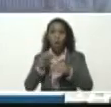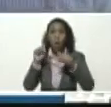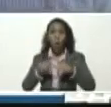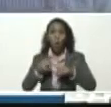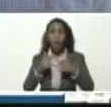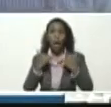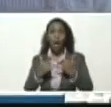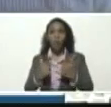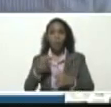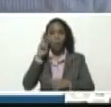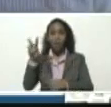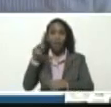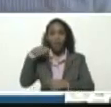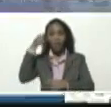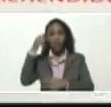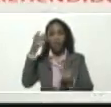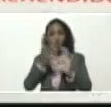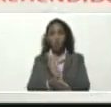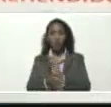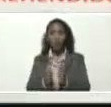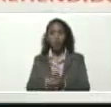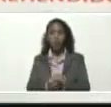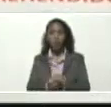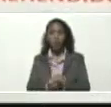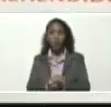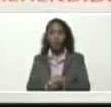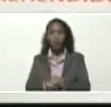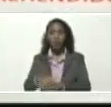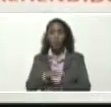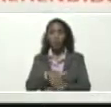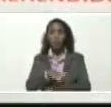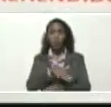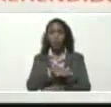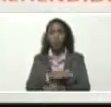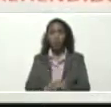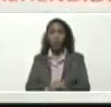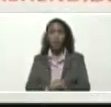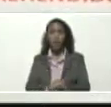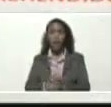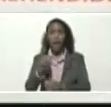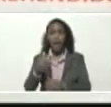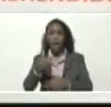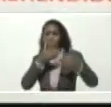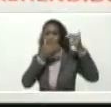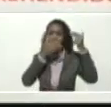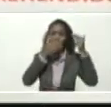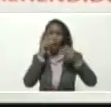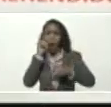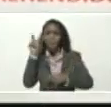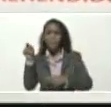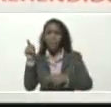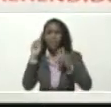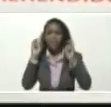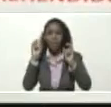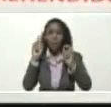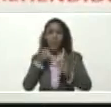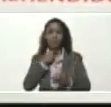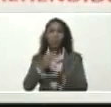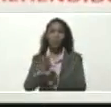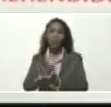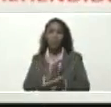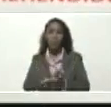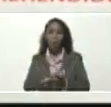vamos a ver un video donde el terrorista alias el Sepulturero Dimas Alberto